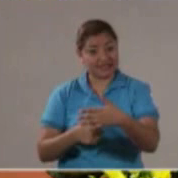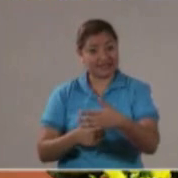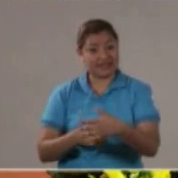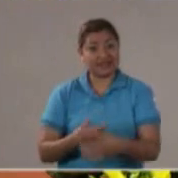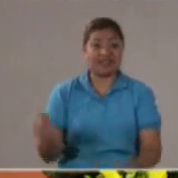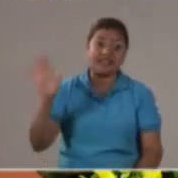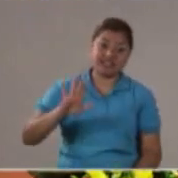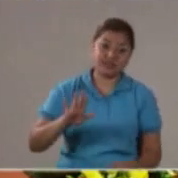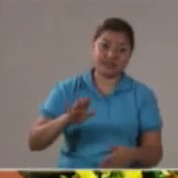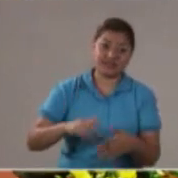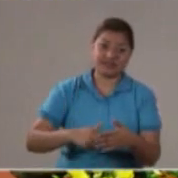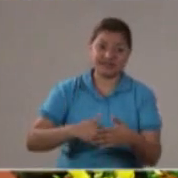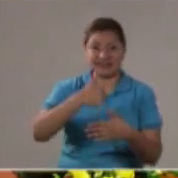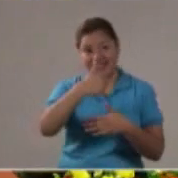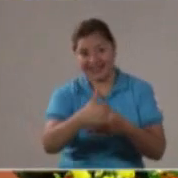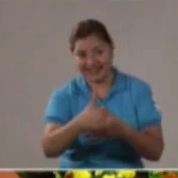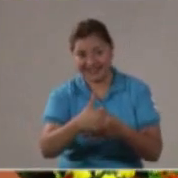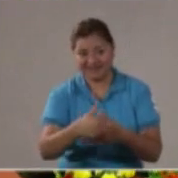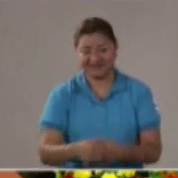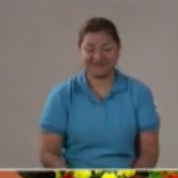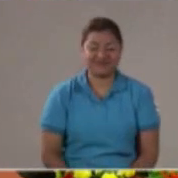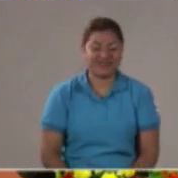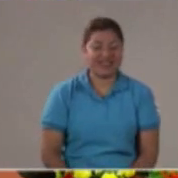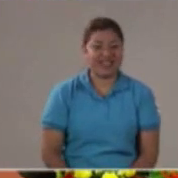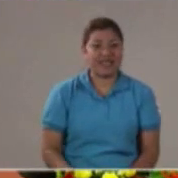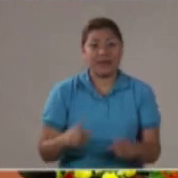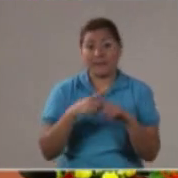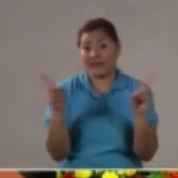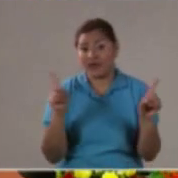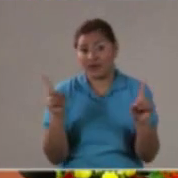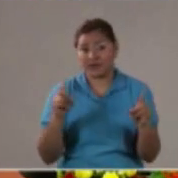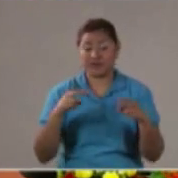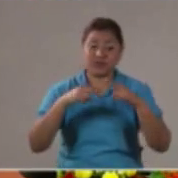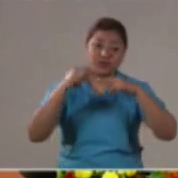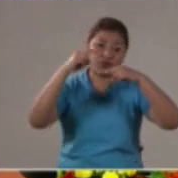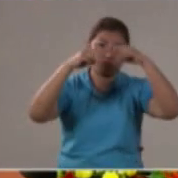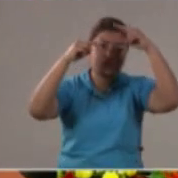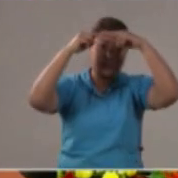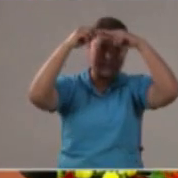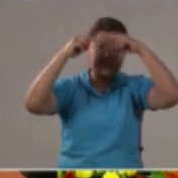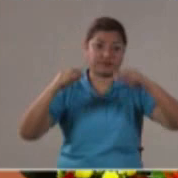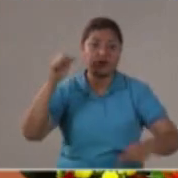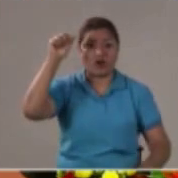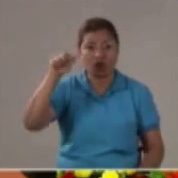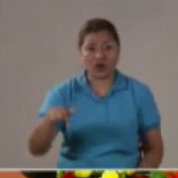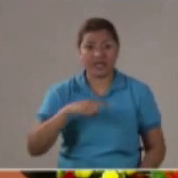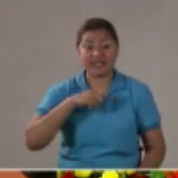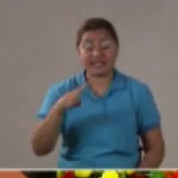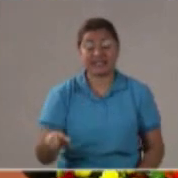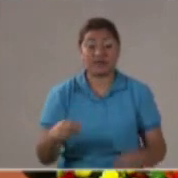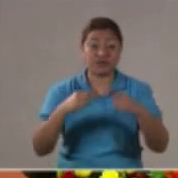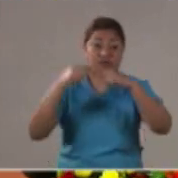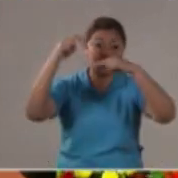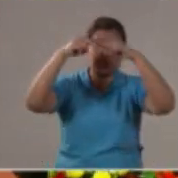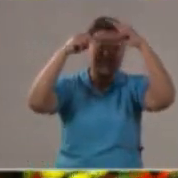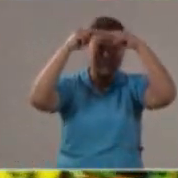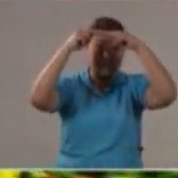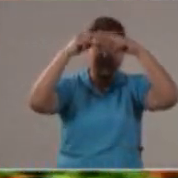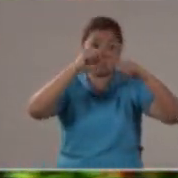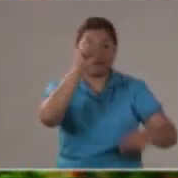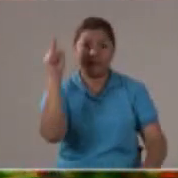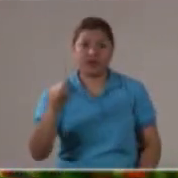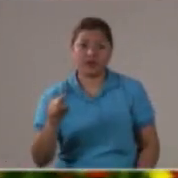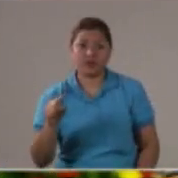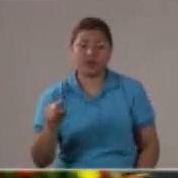después compramos. Pero no habíamos podido construir. Hoy estamos construyendo ya. ¿Cuándo ponen la